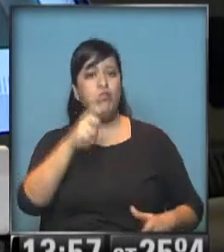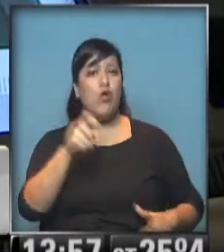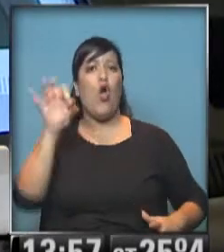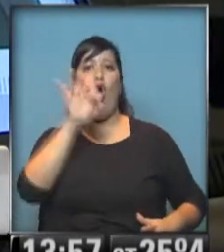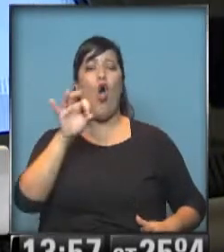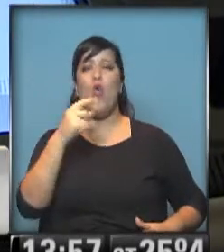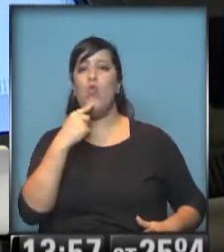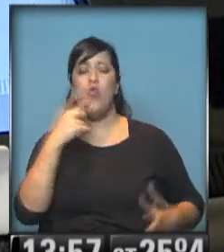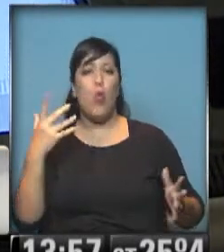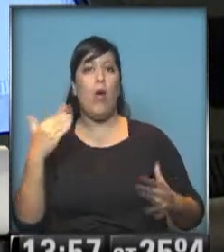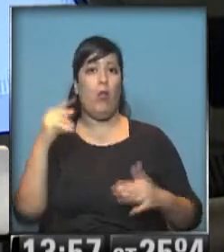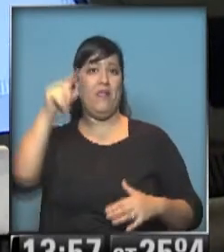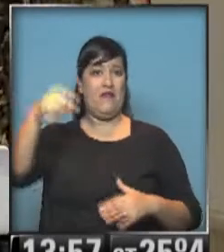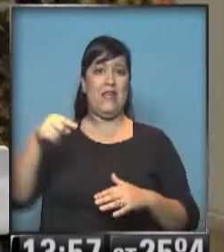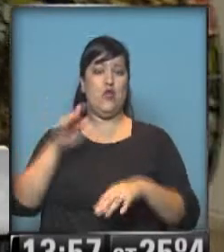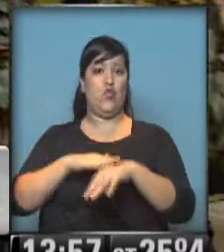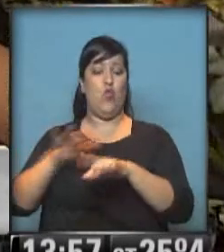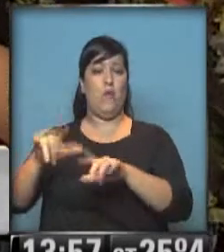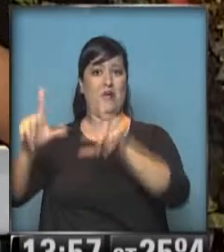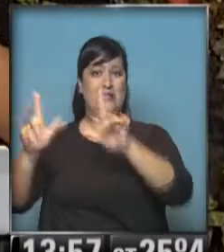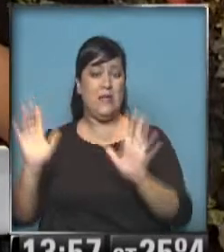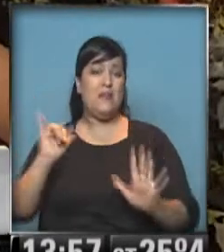grado de duda puede generar este sistema.